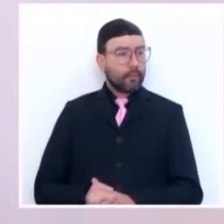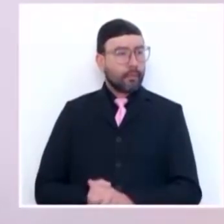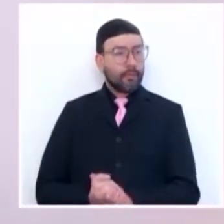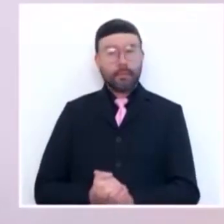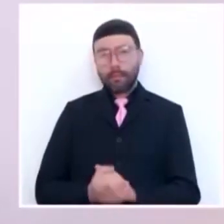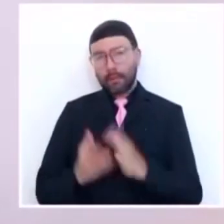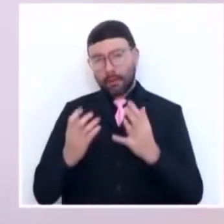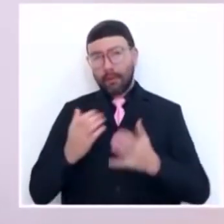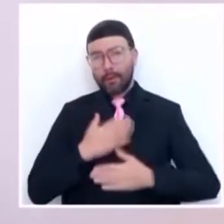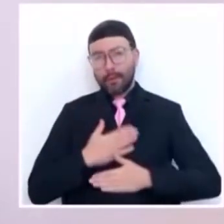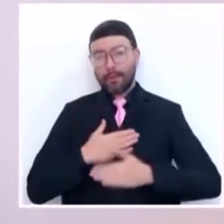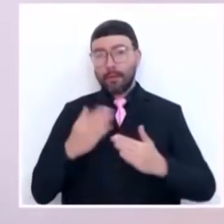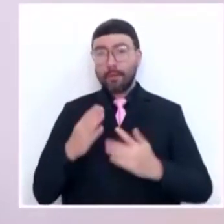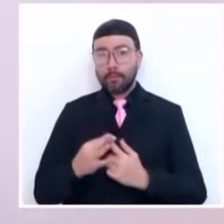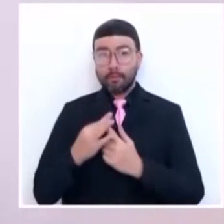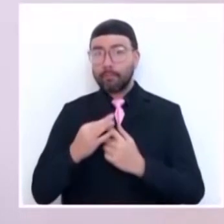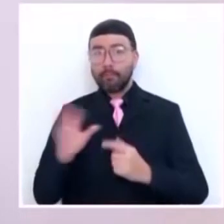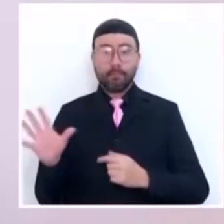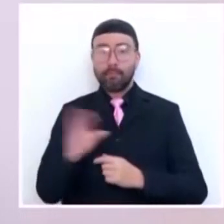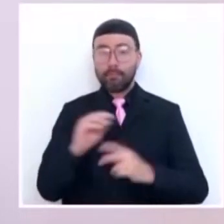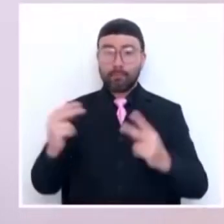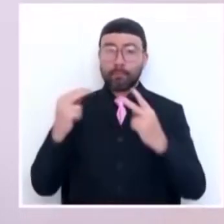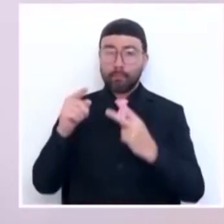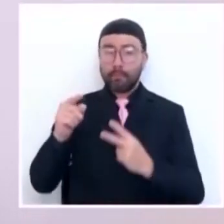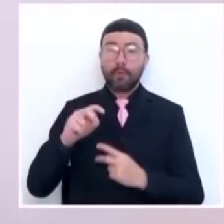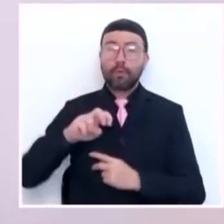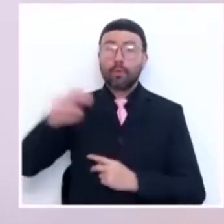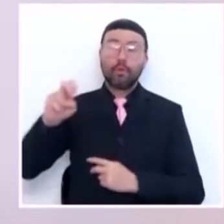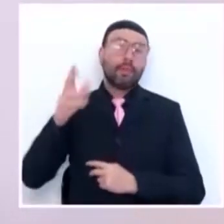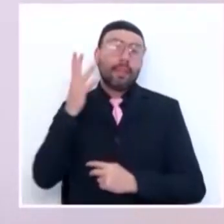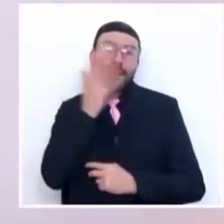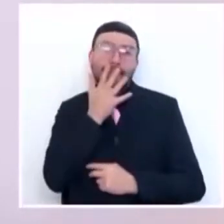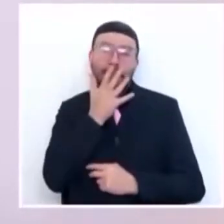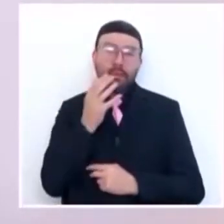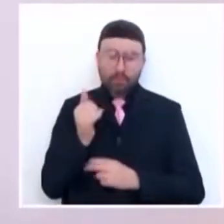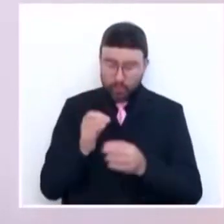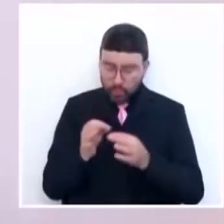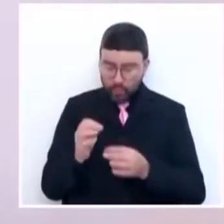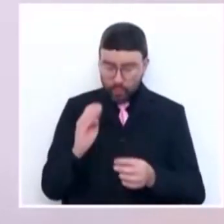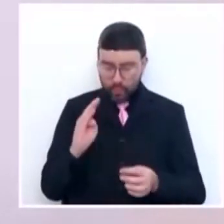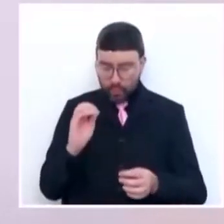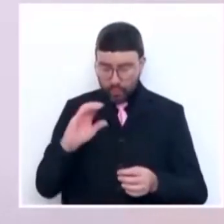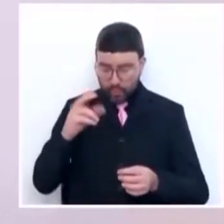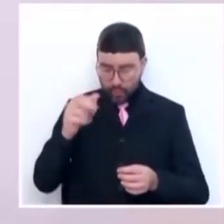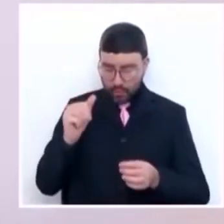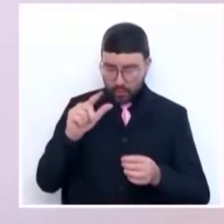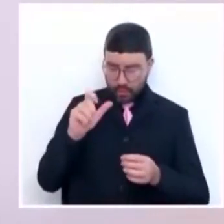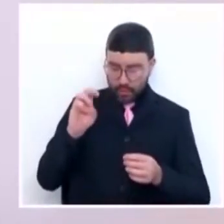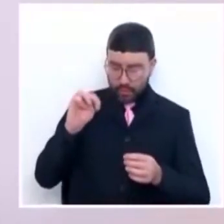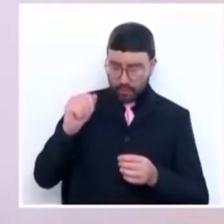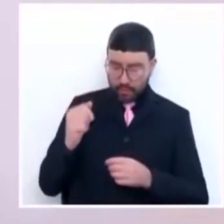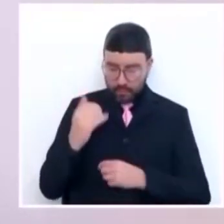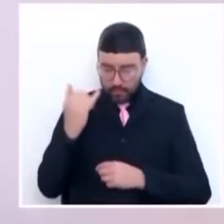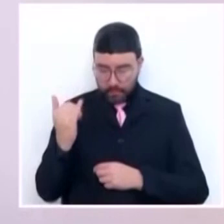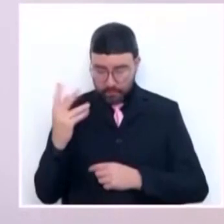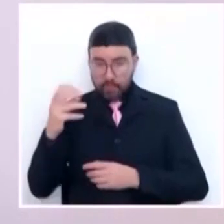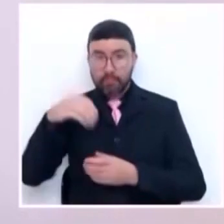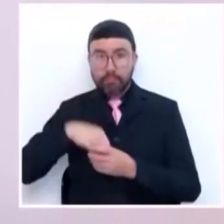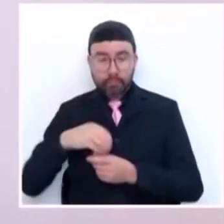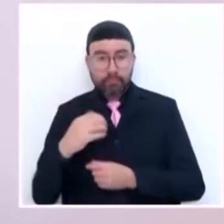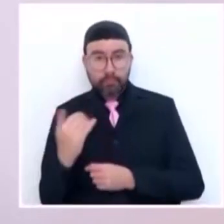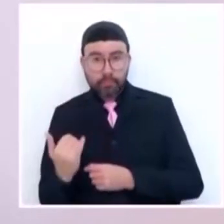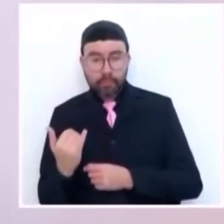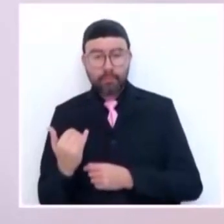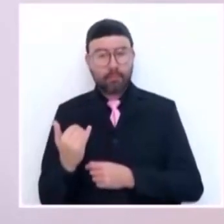Quiero mandar un saludo muy especial a toda la gente del norte de Santander, en Bochalema, a la maestra Tiaba, que es Rosángela Castro.